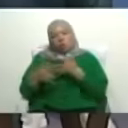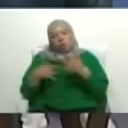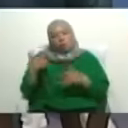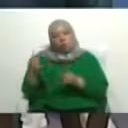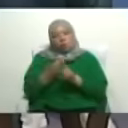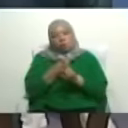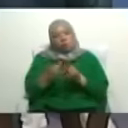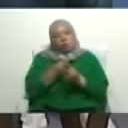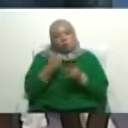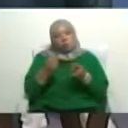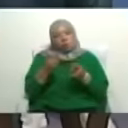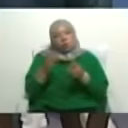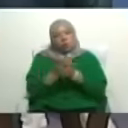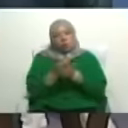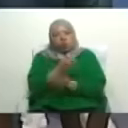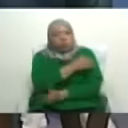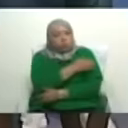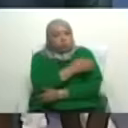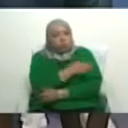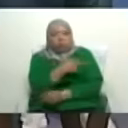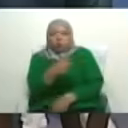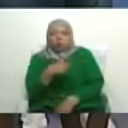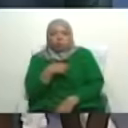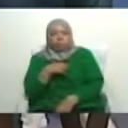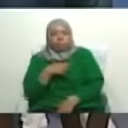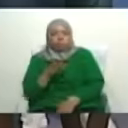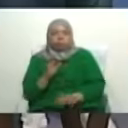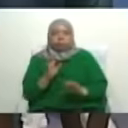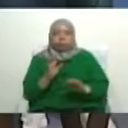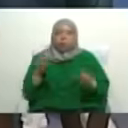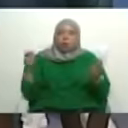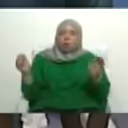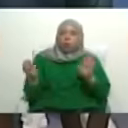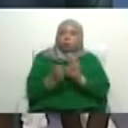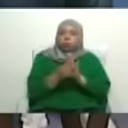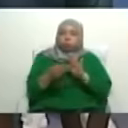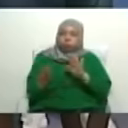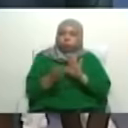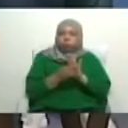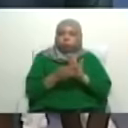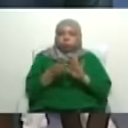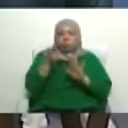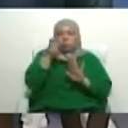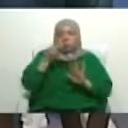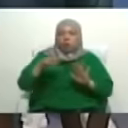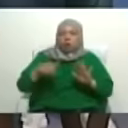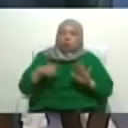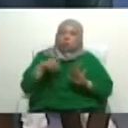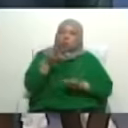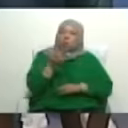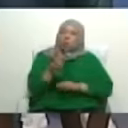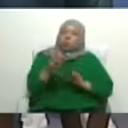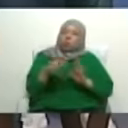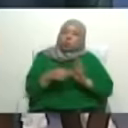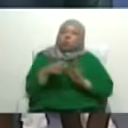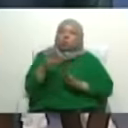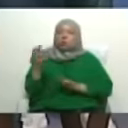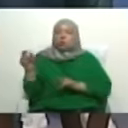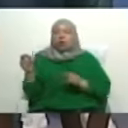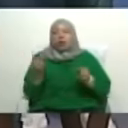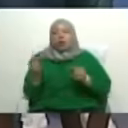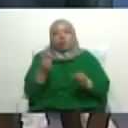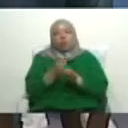estos sectores de la extrema derecha. Y no. El golpe más duro lo tenían para los meses 23, para los días